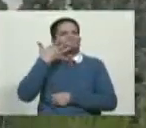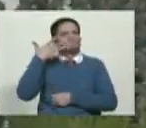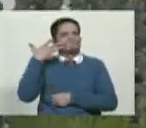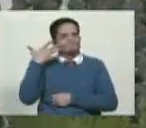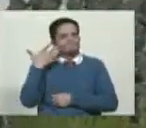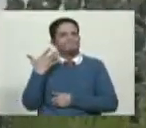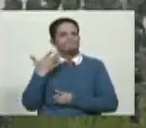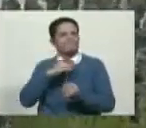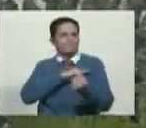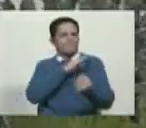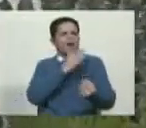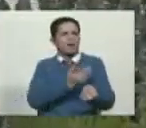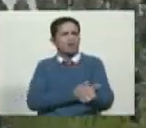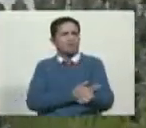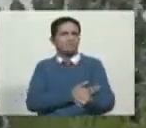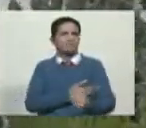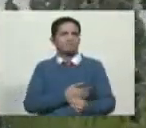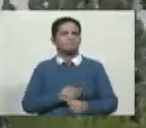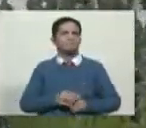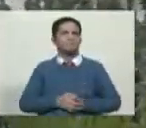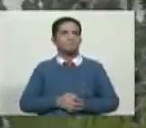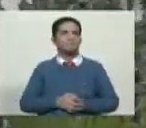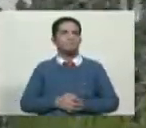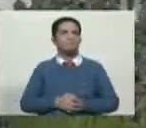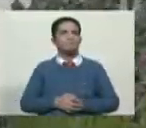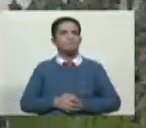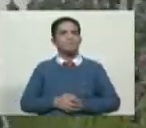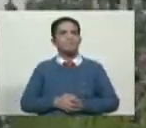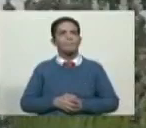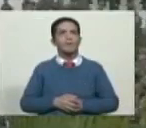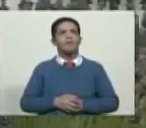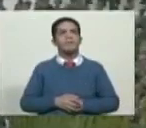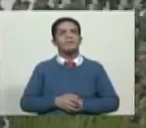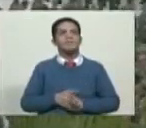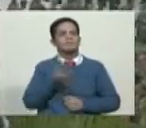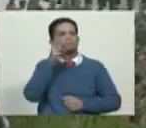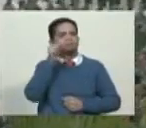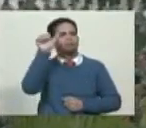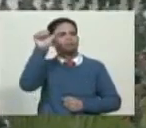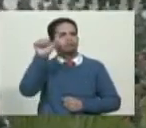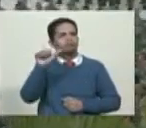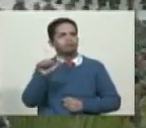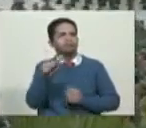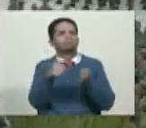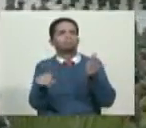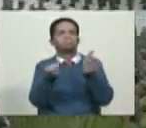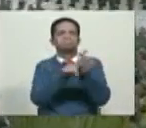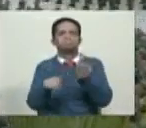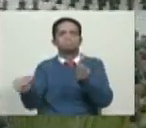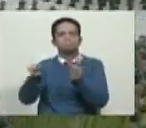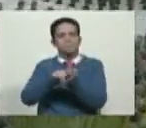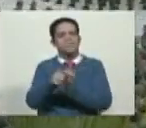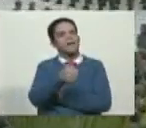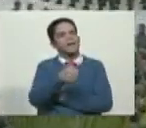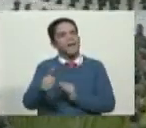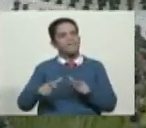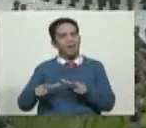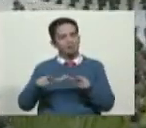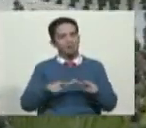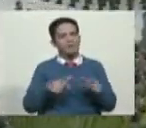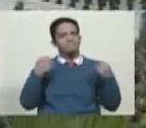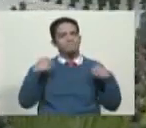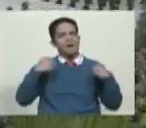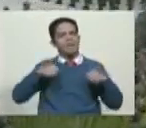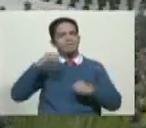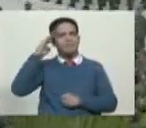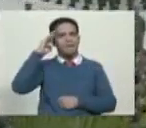valor, parte de las consignas que se han escuchado y que han retumbado en cada uno de los espacios militares a